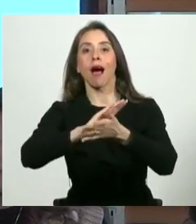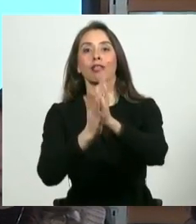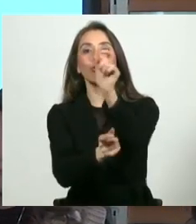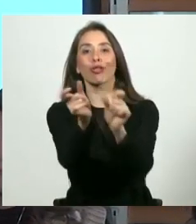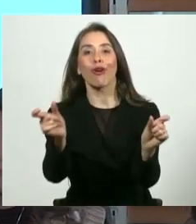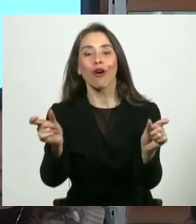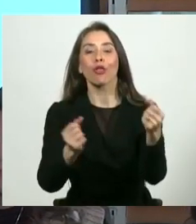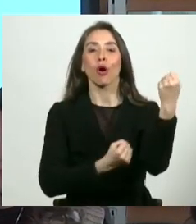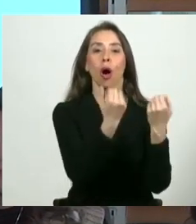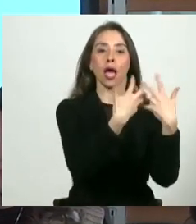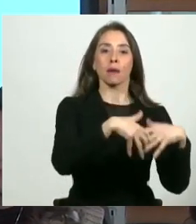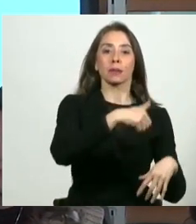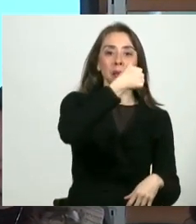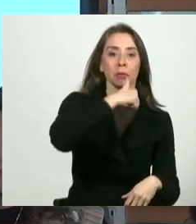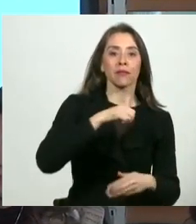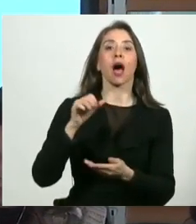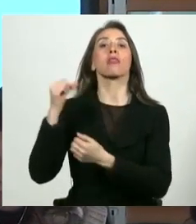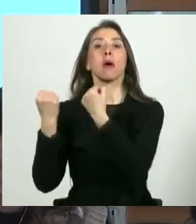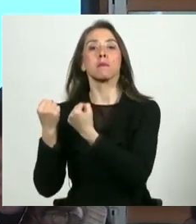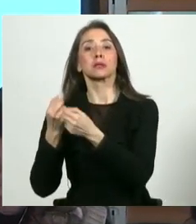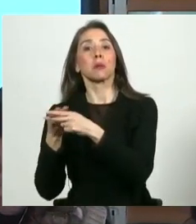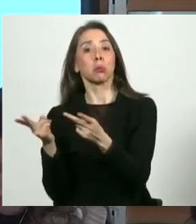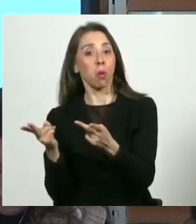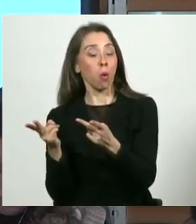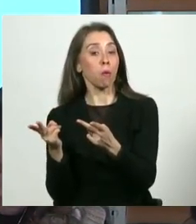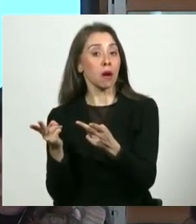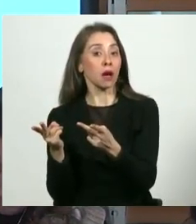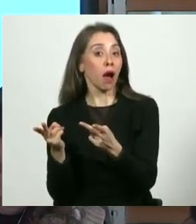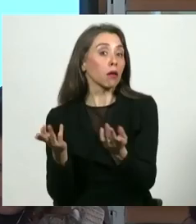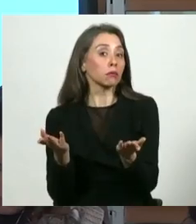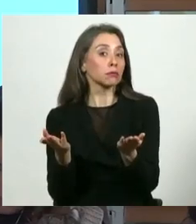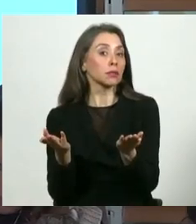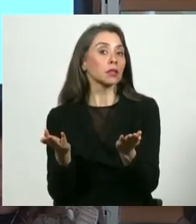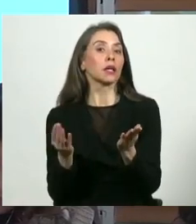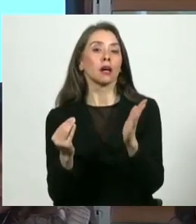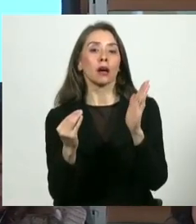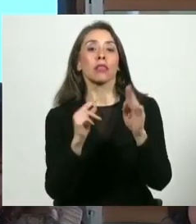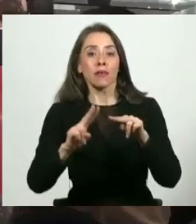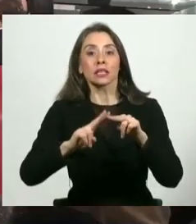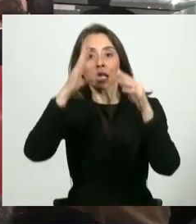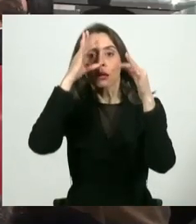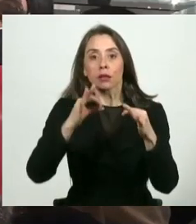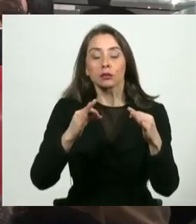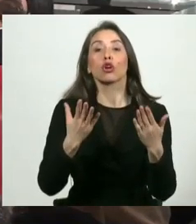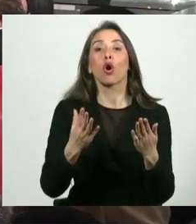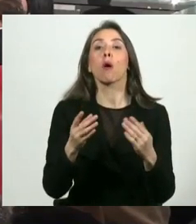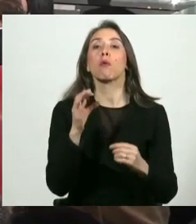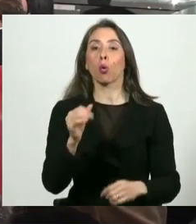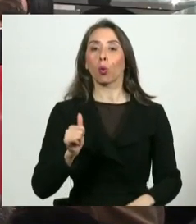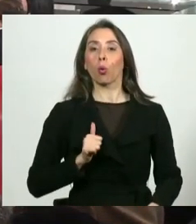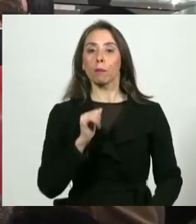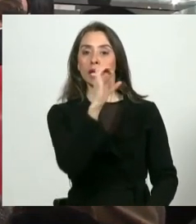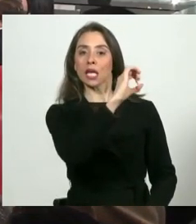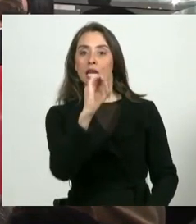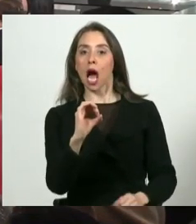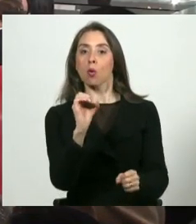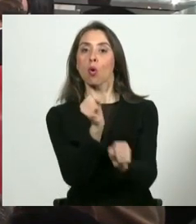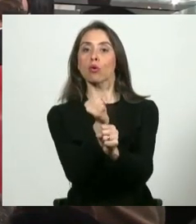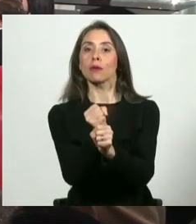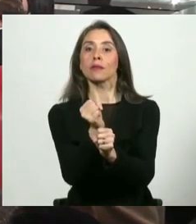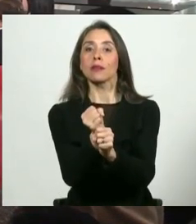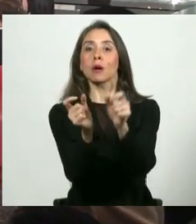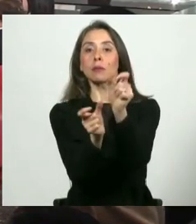todos, tanto la empresa pública como privada, debe entonces poner medidas para tener esa cuota para las personas con discapacidad. Eso nos